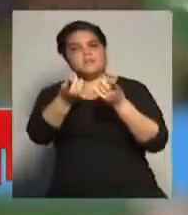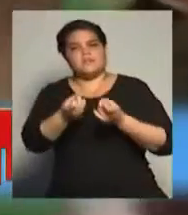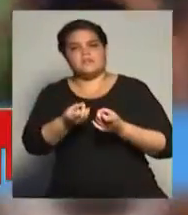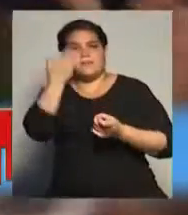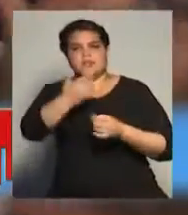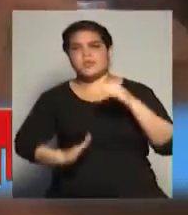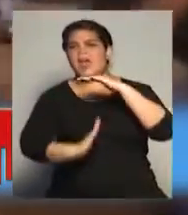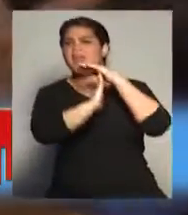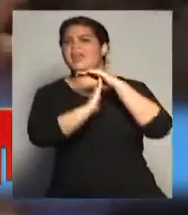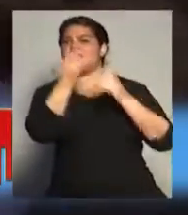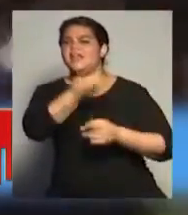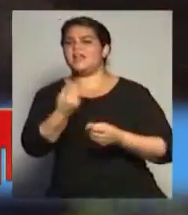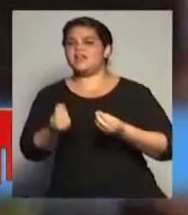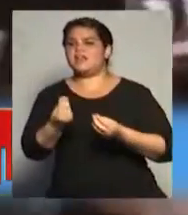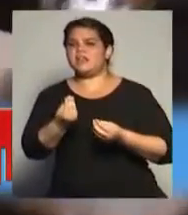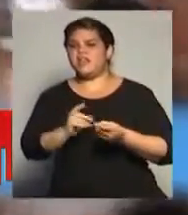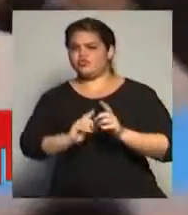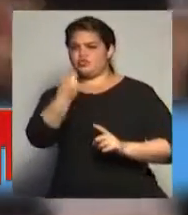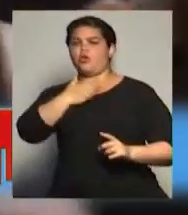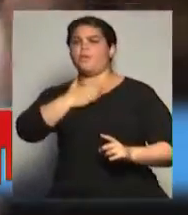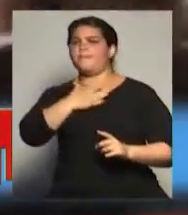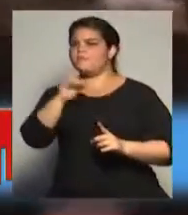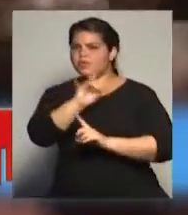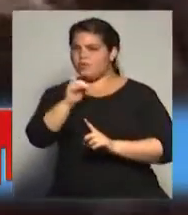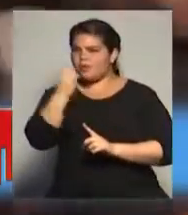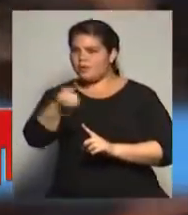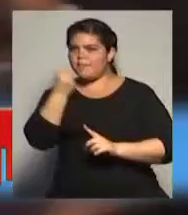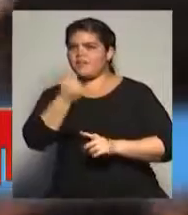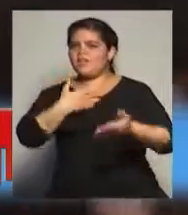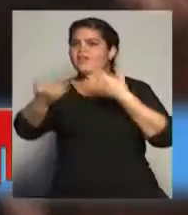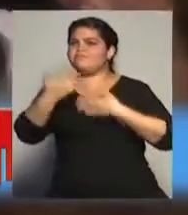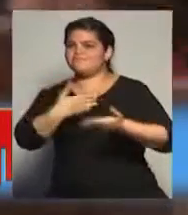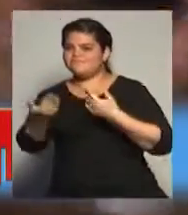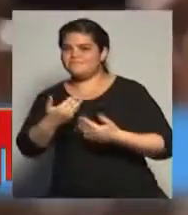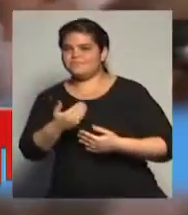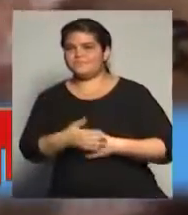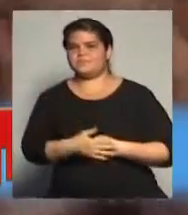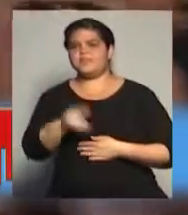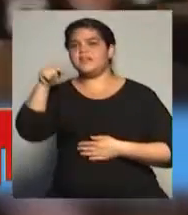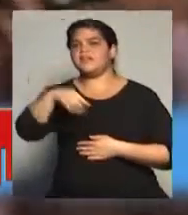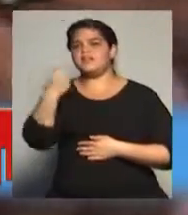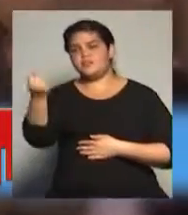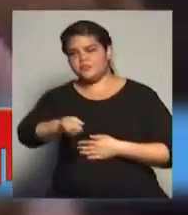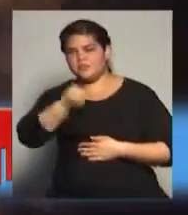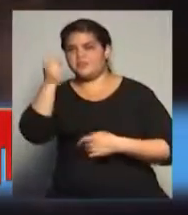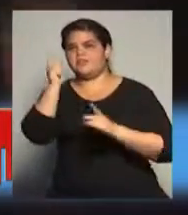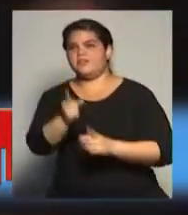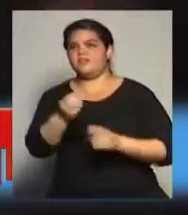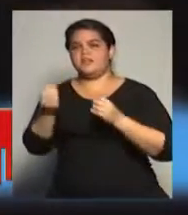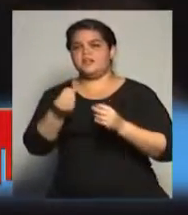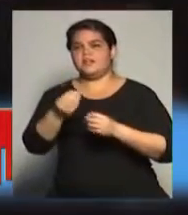se proclama a sí mismo, sino que tiene que ser percibido como tal, y en esa percepción juega un papel fundamental